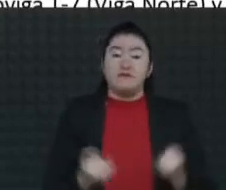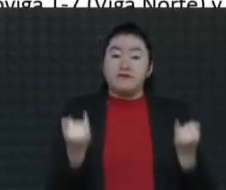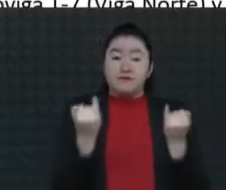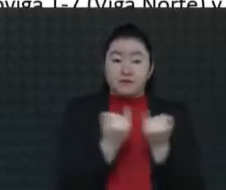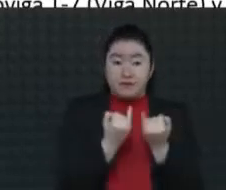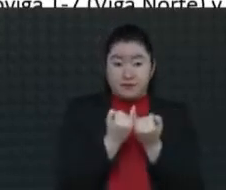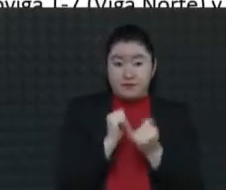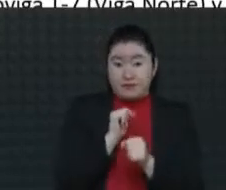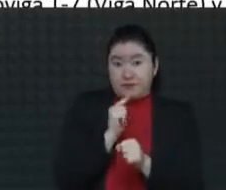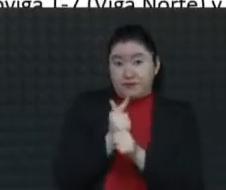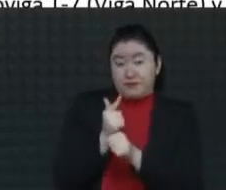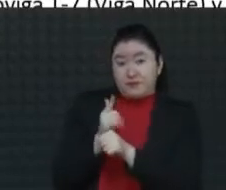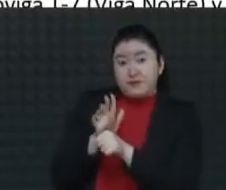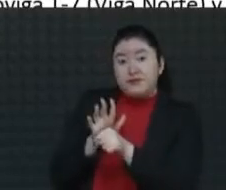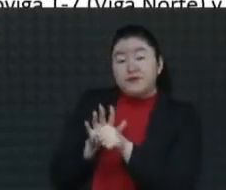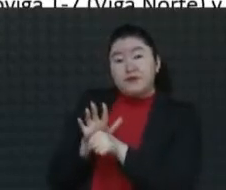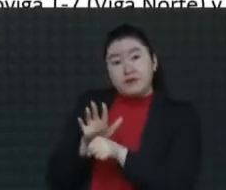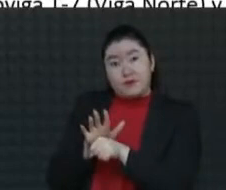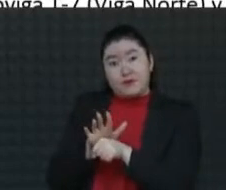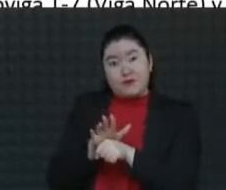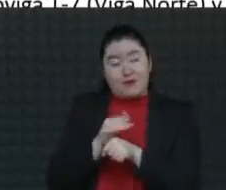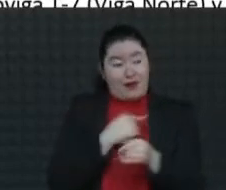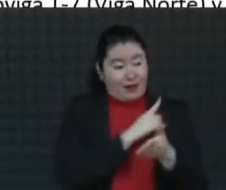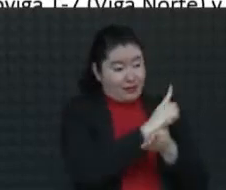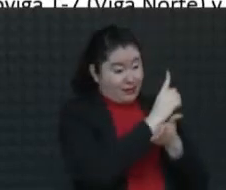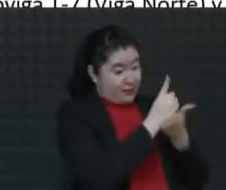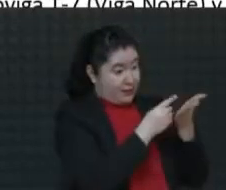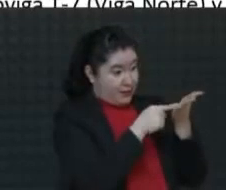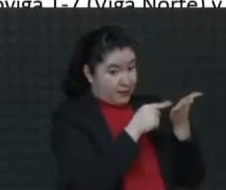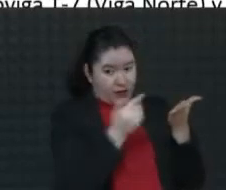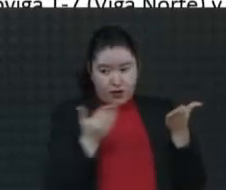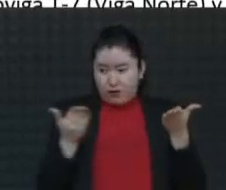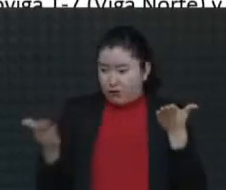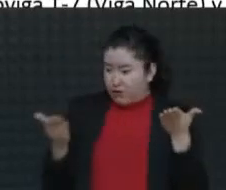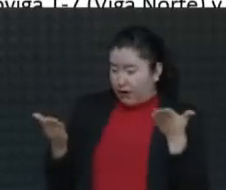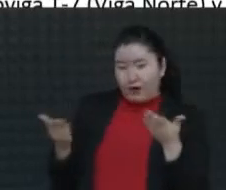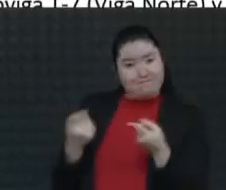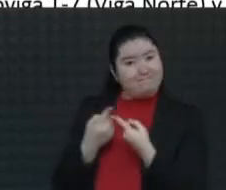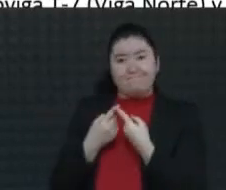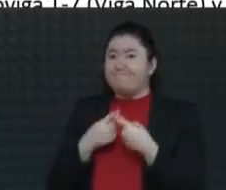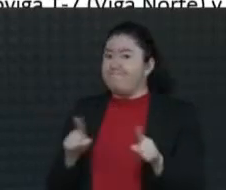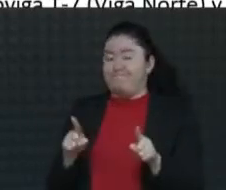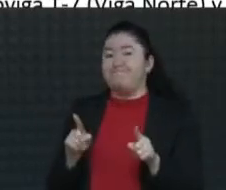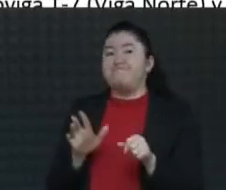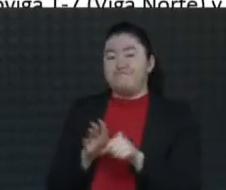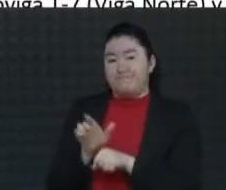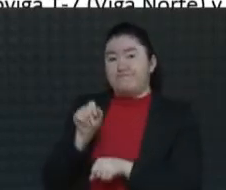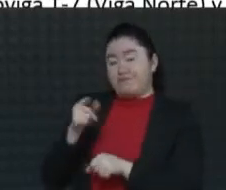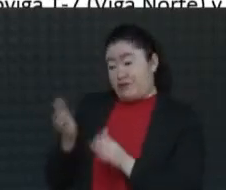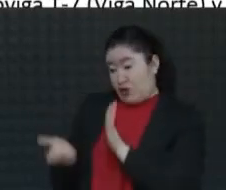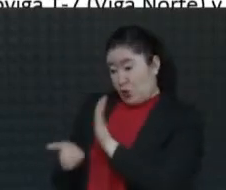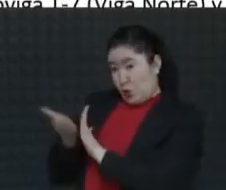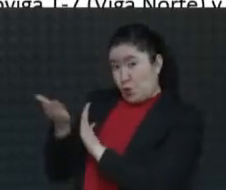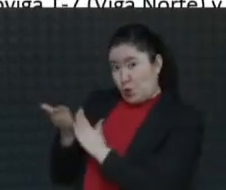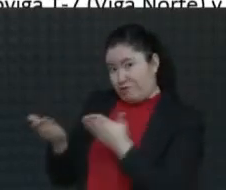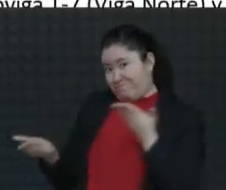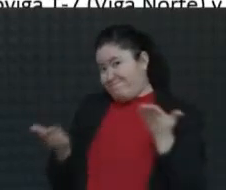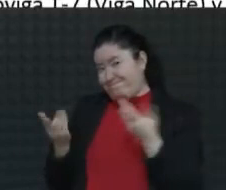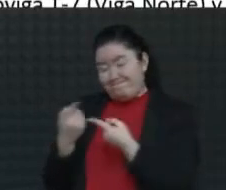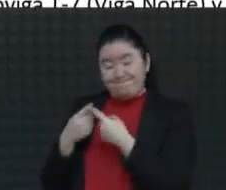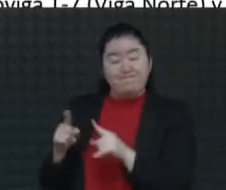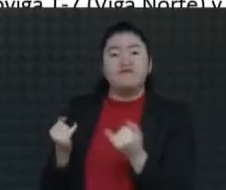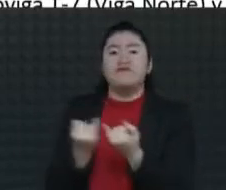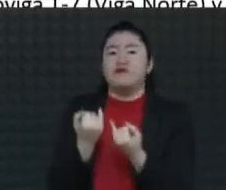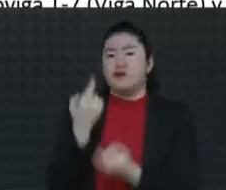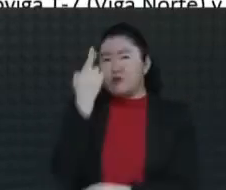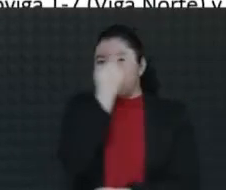detectaron deficiencias en comparación con el criterio de diseño en todas las porciones de las estructuras de concreto que se probaron. Aunque los